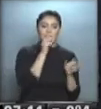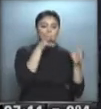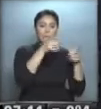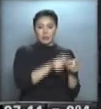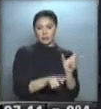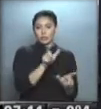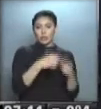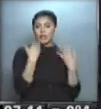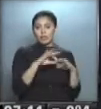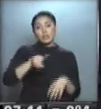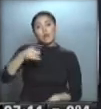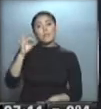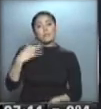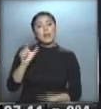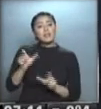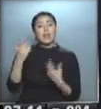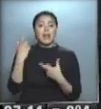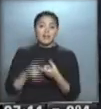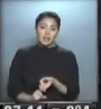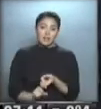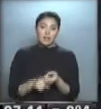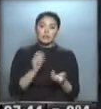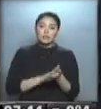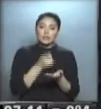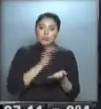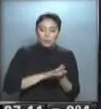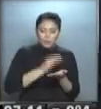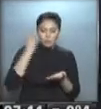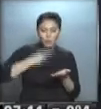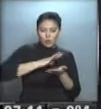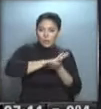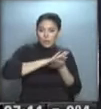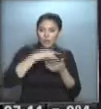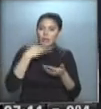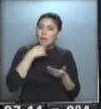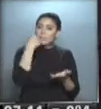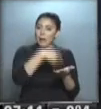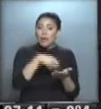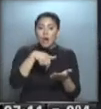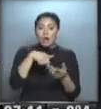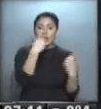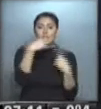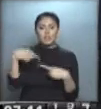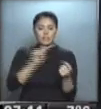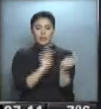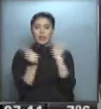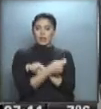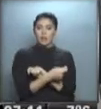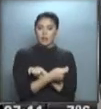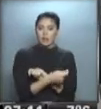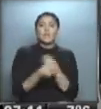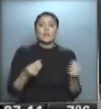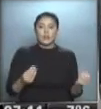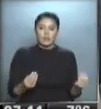y casados en cuanto a lo que hace al mínimo no imponible hemos eliminado esta distinción entre solteros y casados